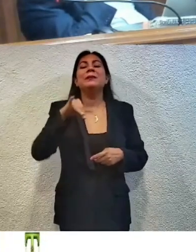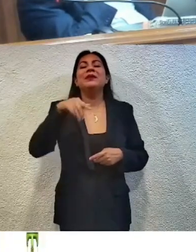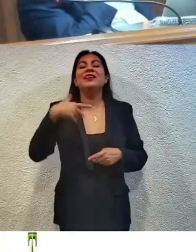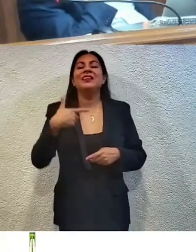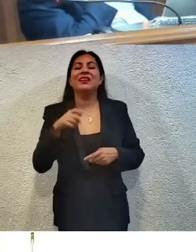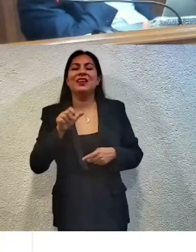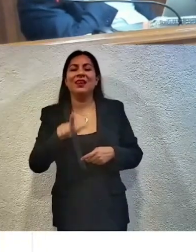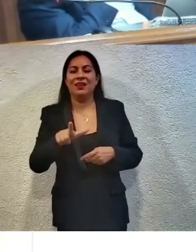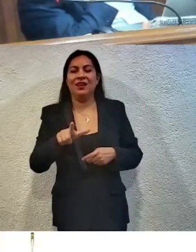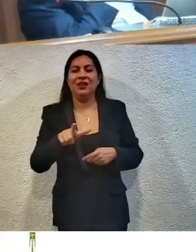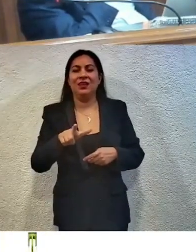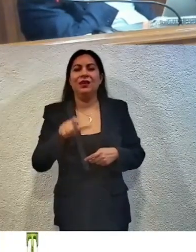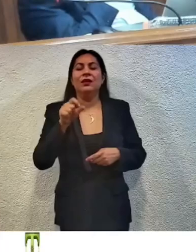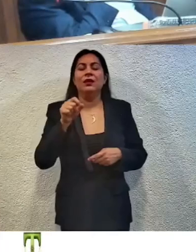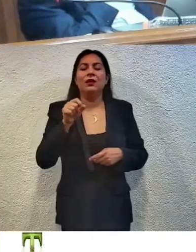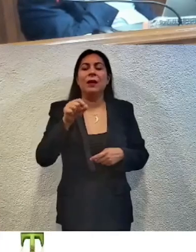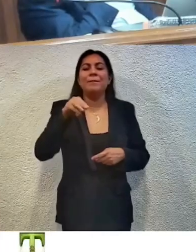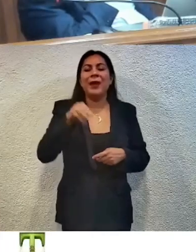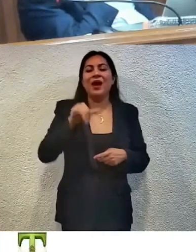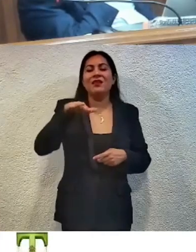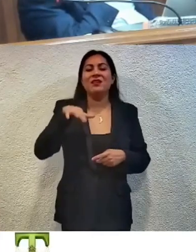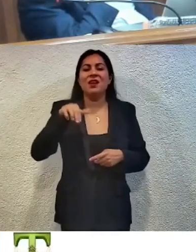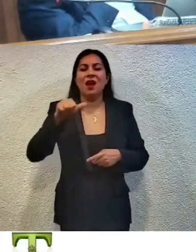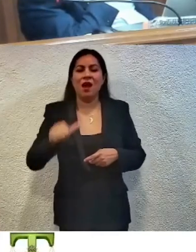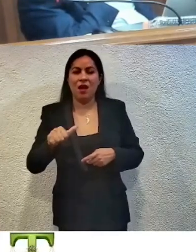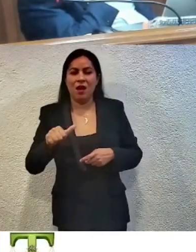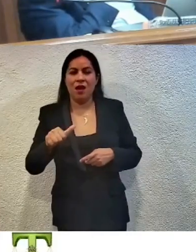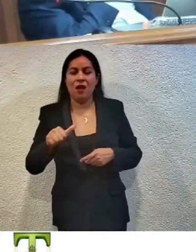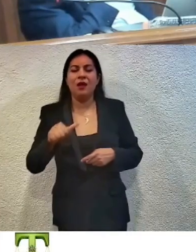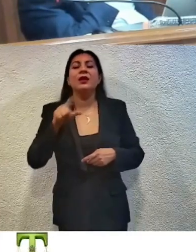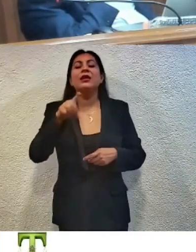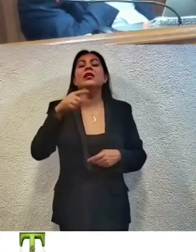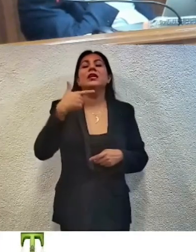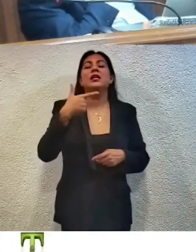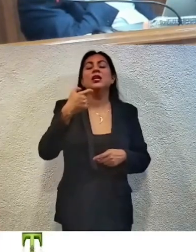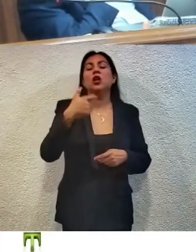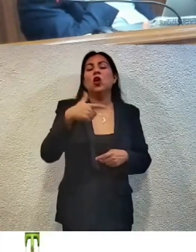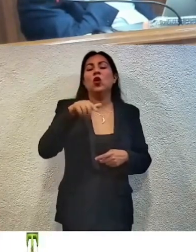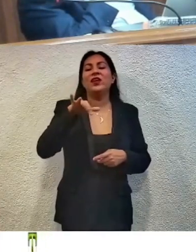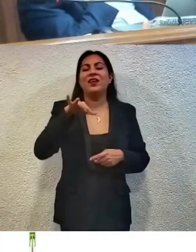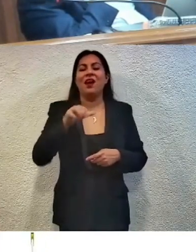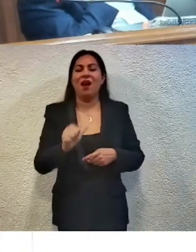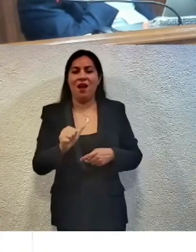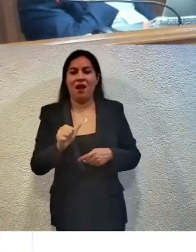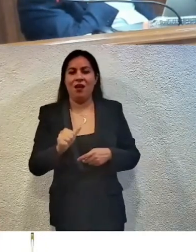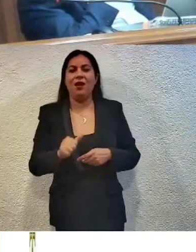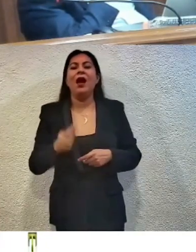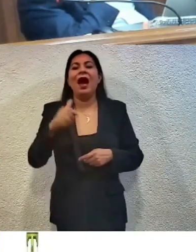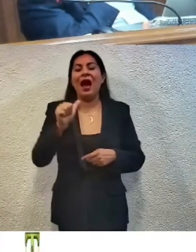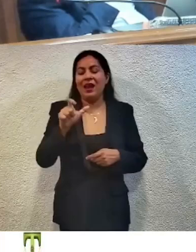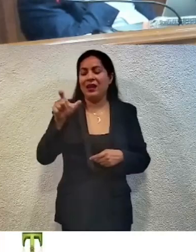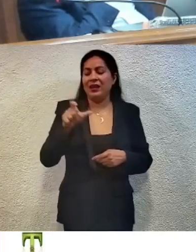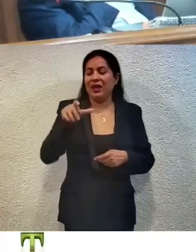Rabadán Alvar, María Guadalupe Aguiluz Bautista y Gloria Villafuerte Soto, Alejandro Carabias y Casa y